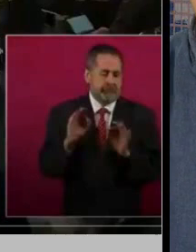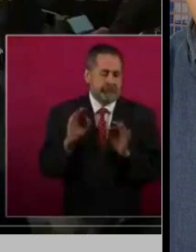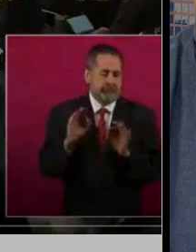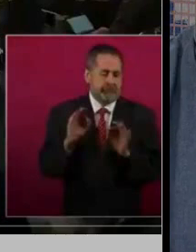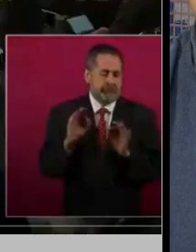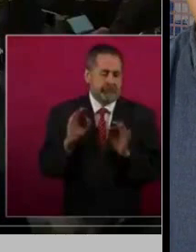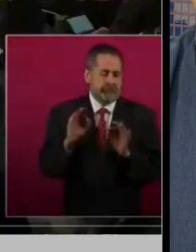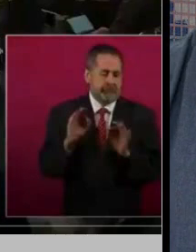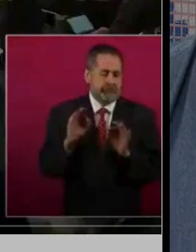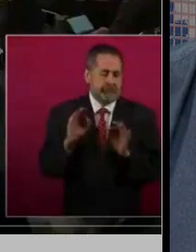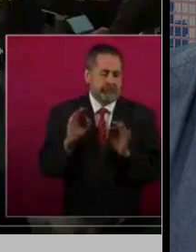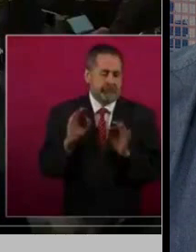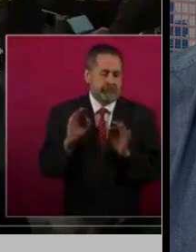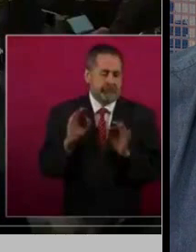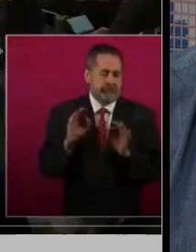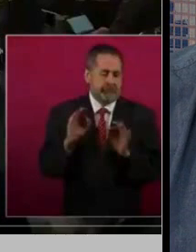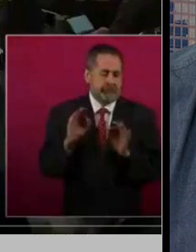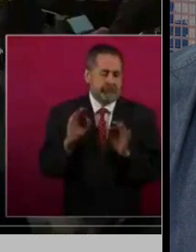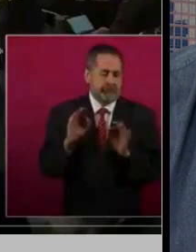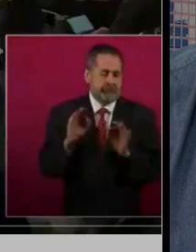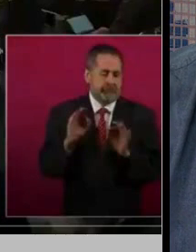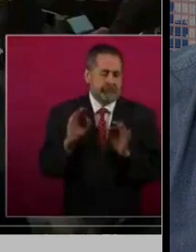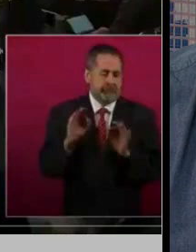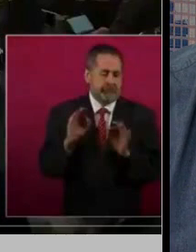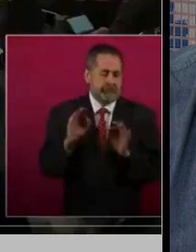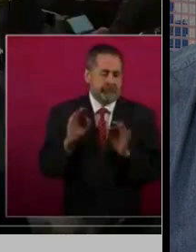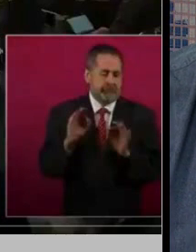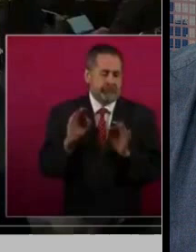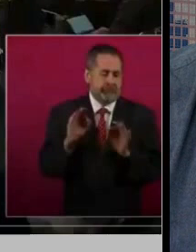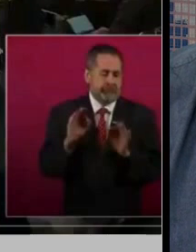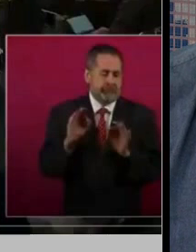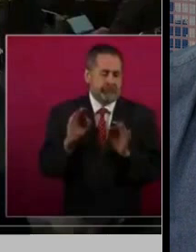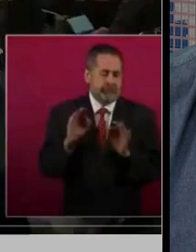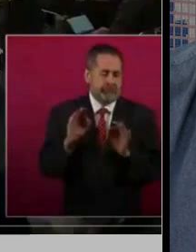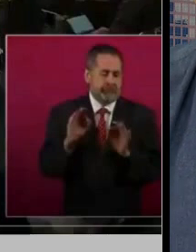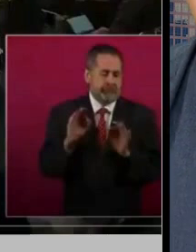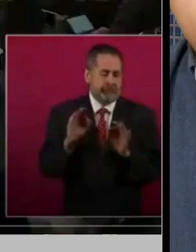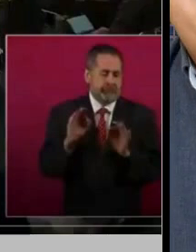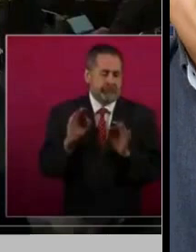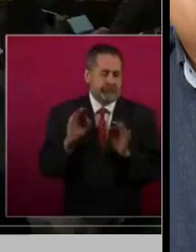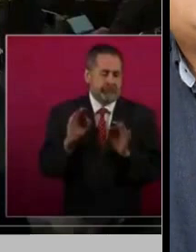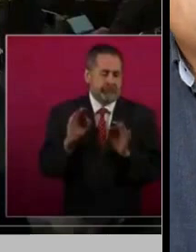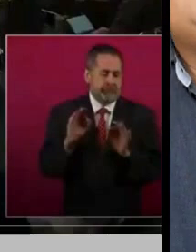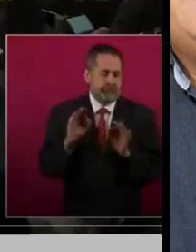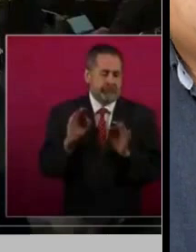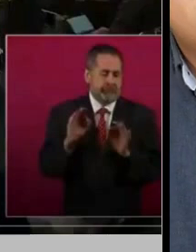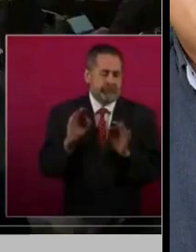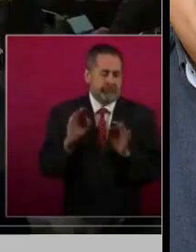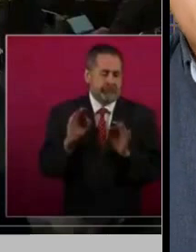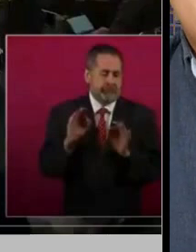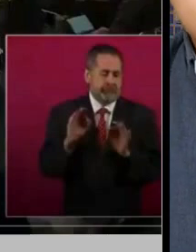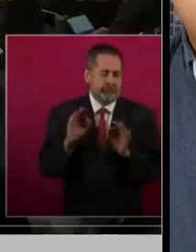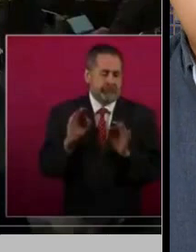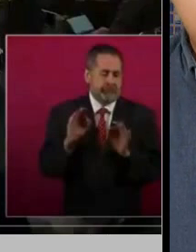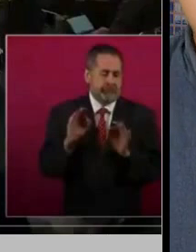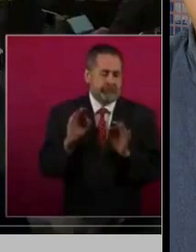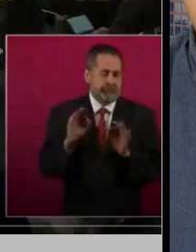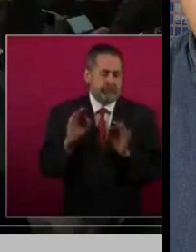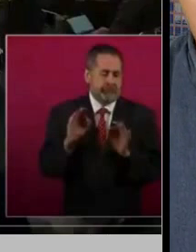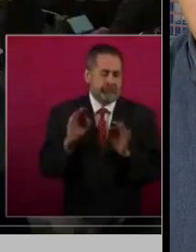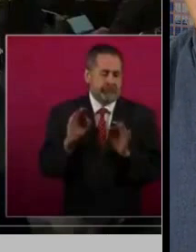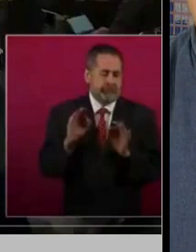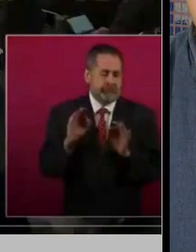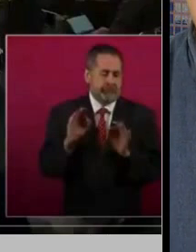esta Caja Chica de los neoliberales de Carlos Salinas y de Peña Nieto pero también en relación